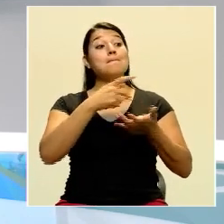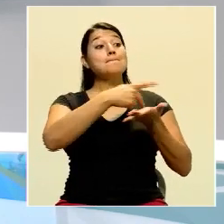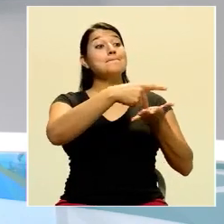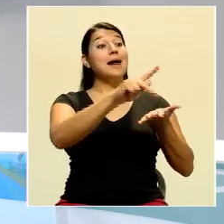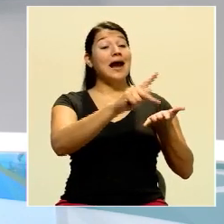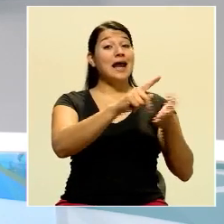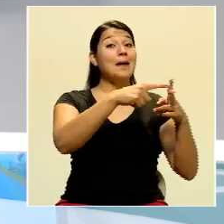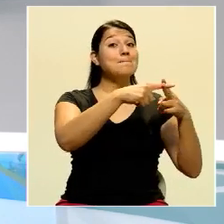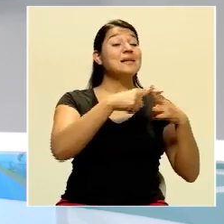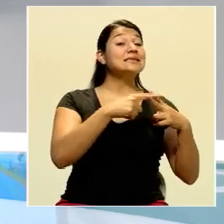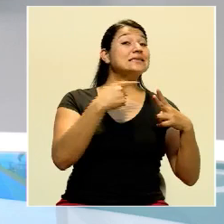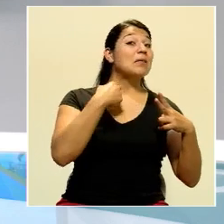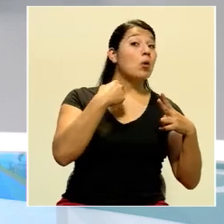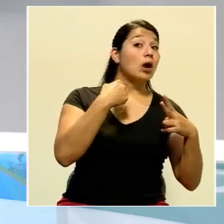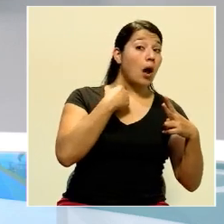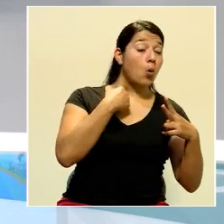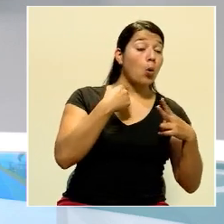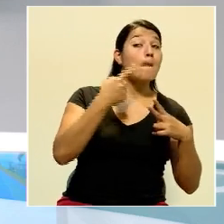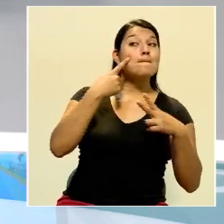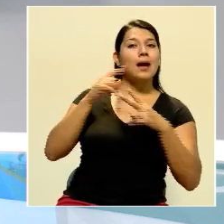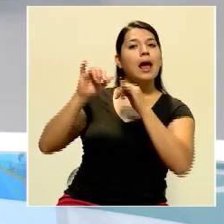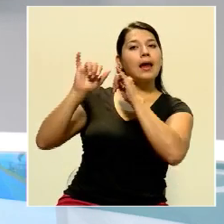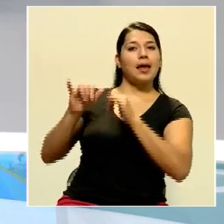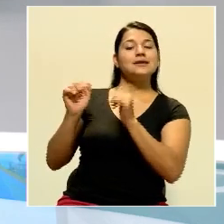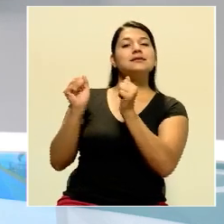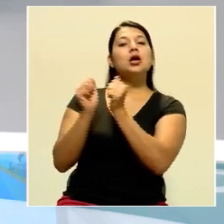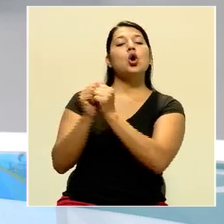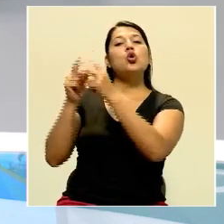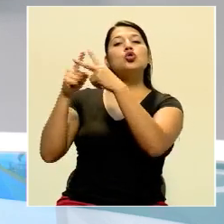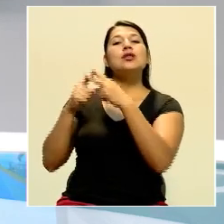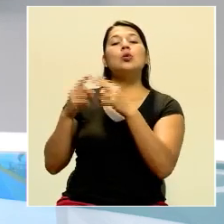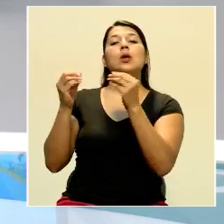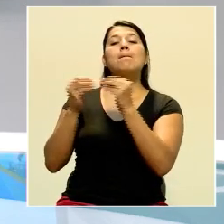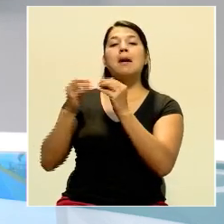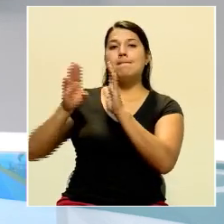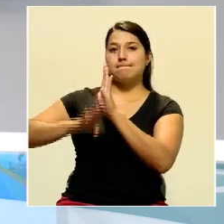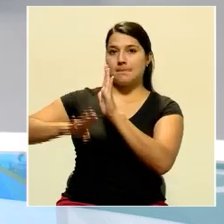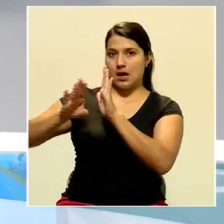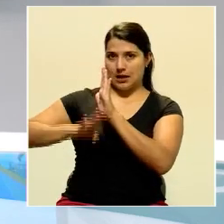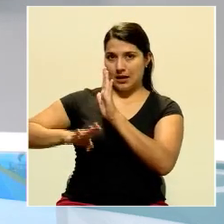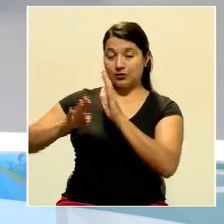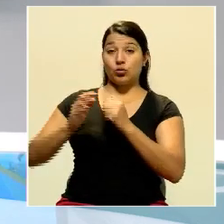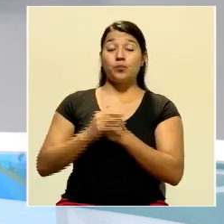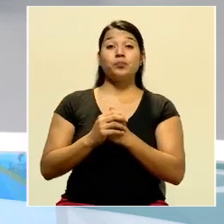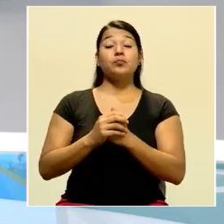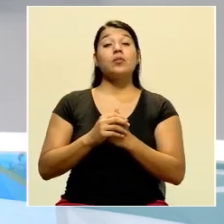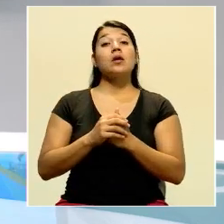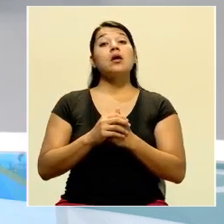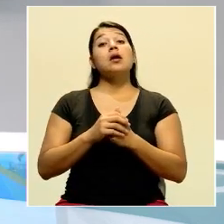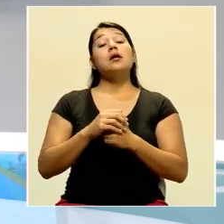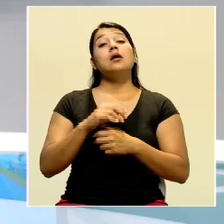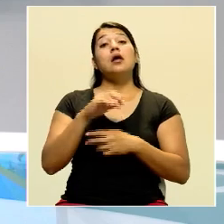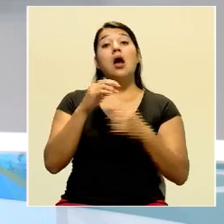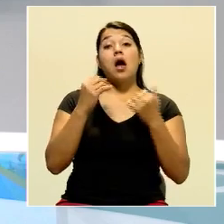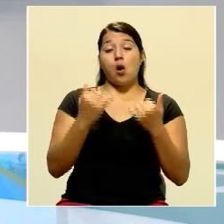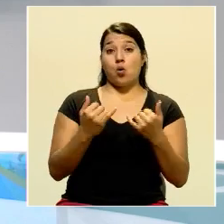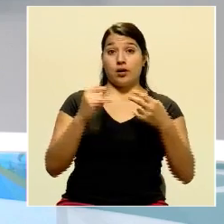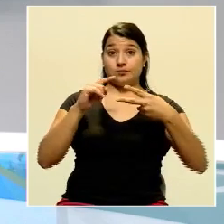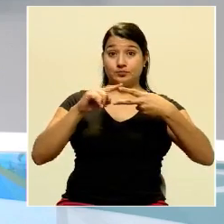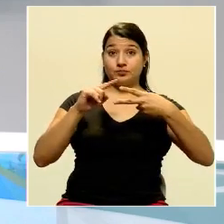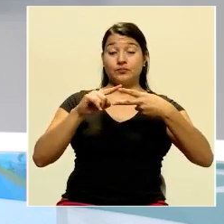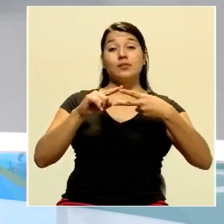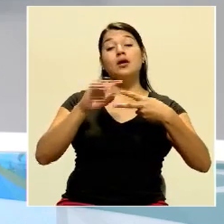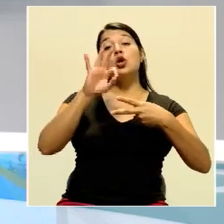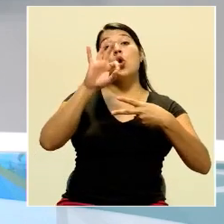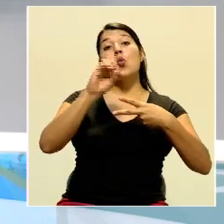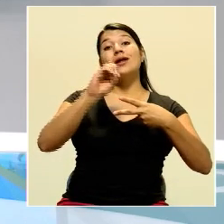por una deuda a una tasa mucho menor. 9 de cada 10 dólares de este empréstito se utilizarán